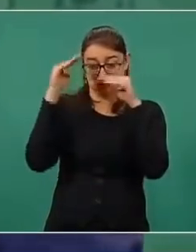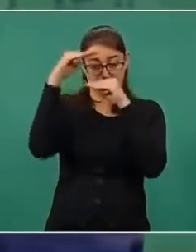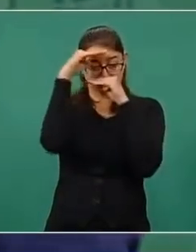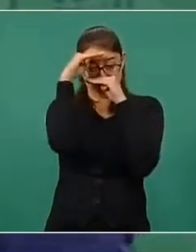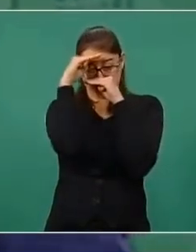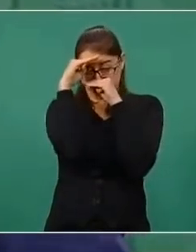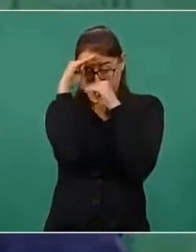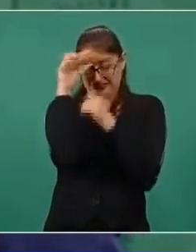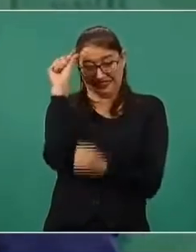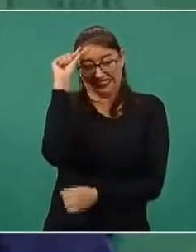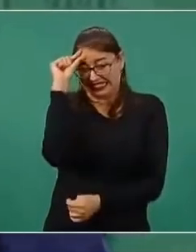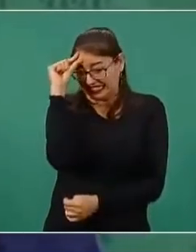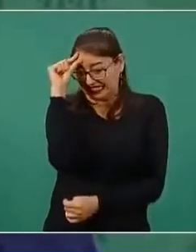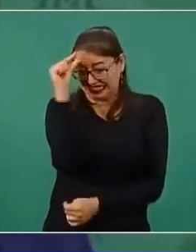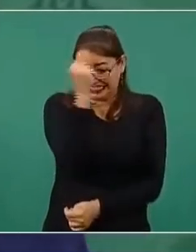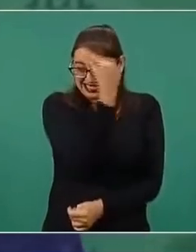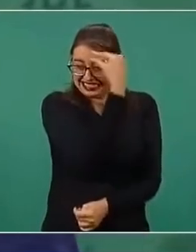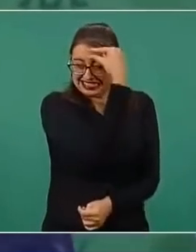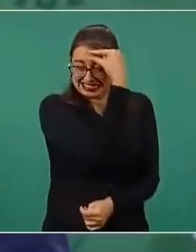irracional,